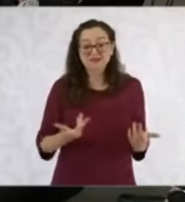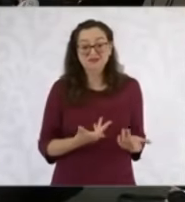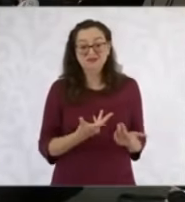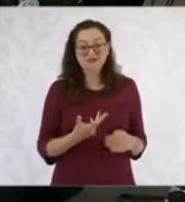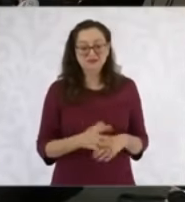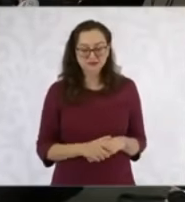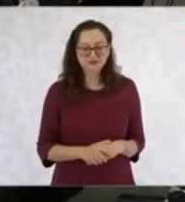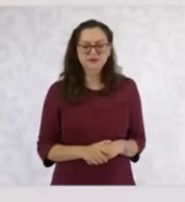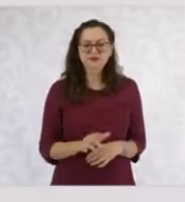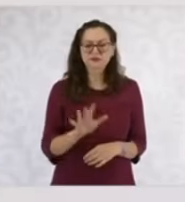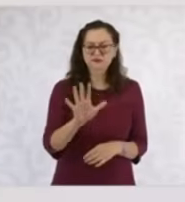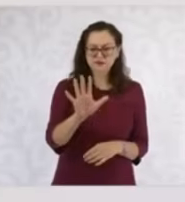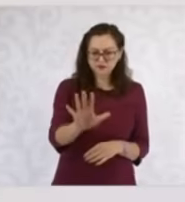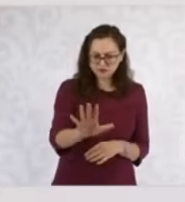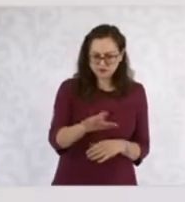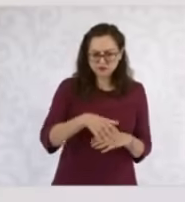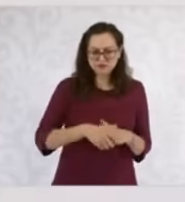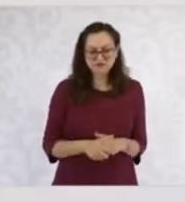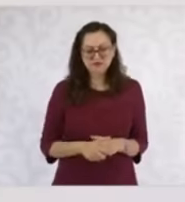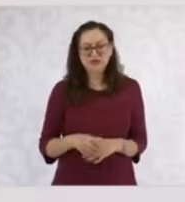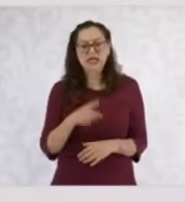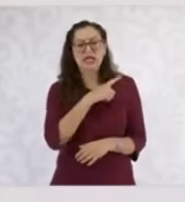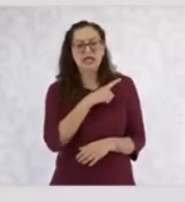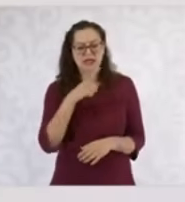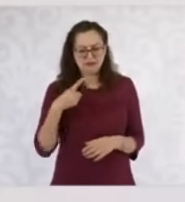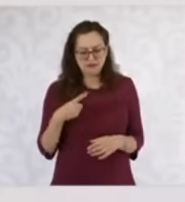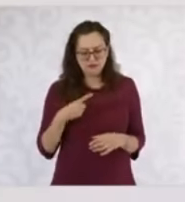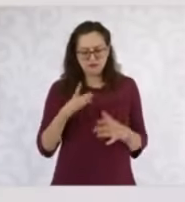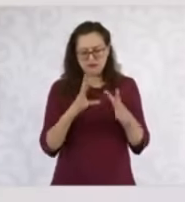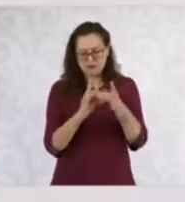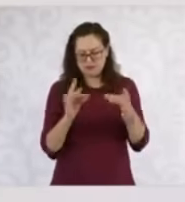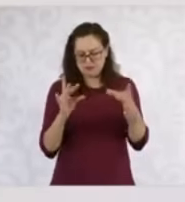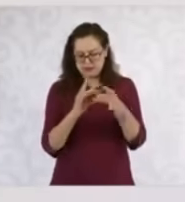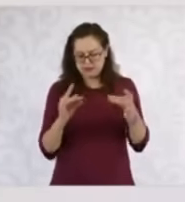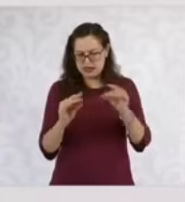que hacer la diferencia entre el maíz blanco y el maíz amarillo.